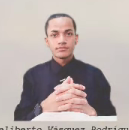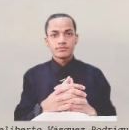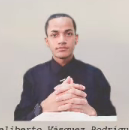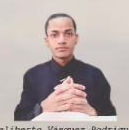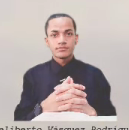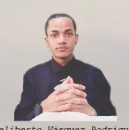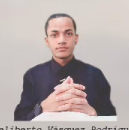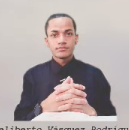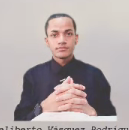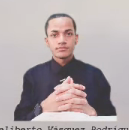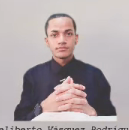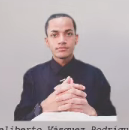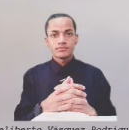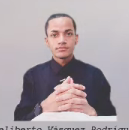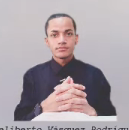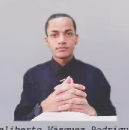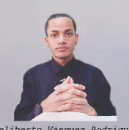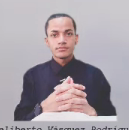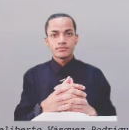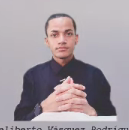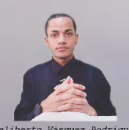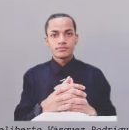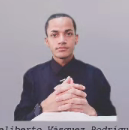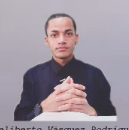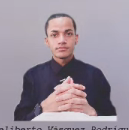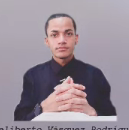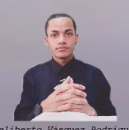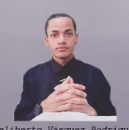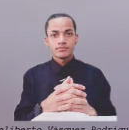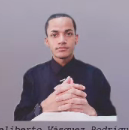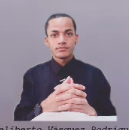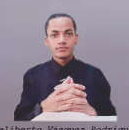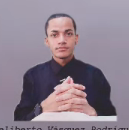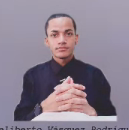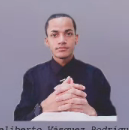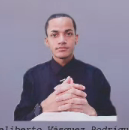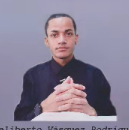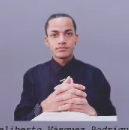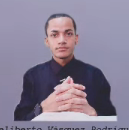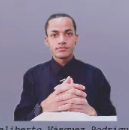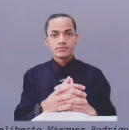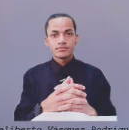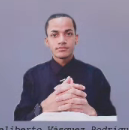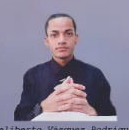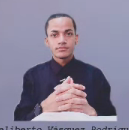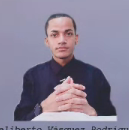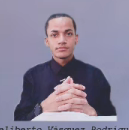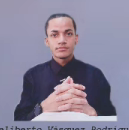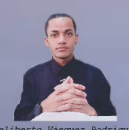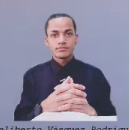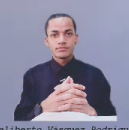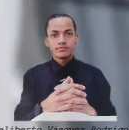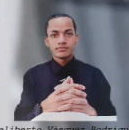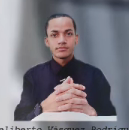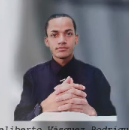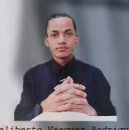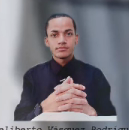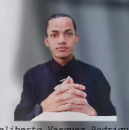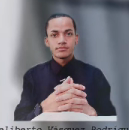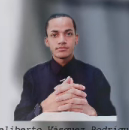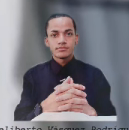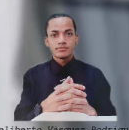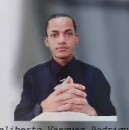la Edad de Piedra incluso cuando hemos sabido que se han superpuesto entre sí durante medio millón de años en casos el